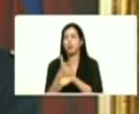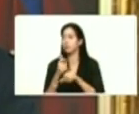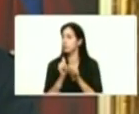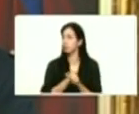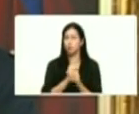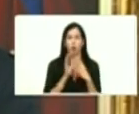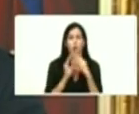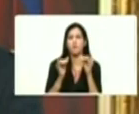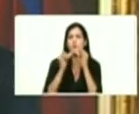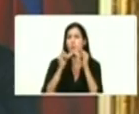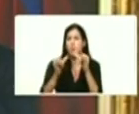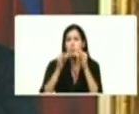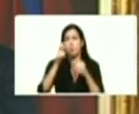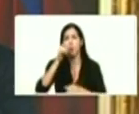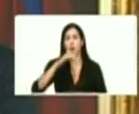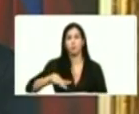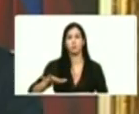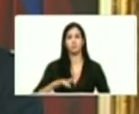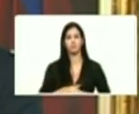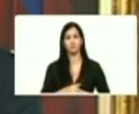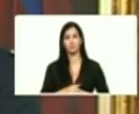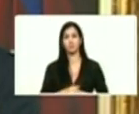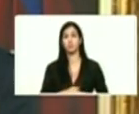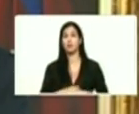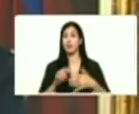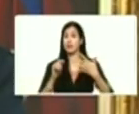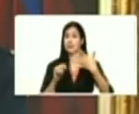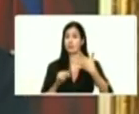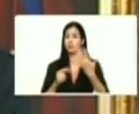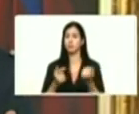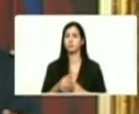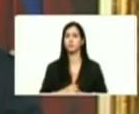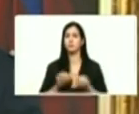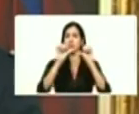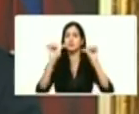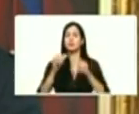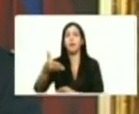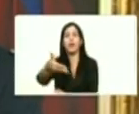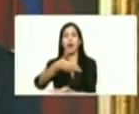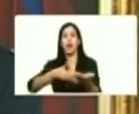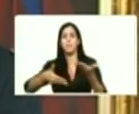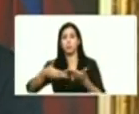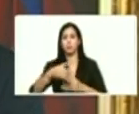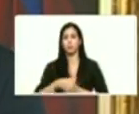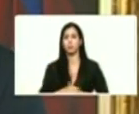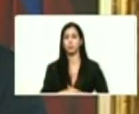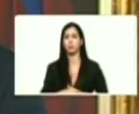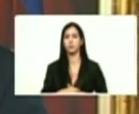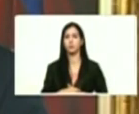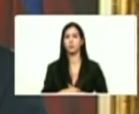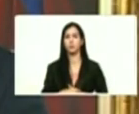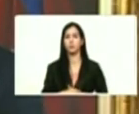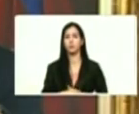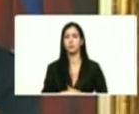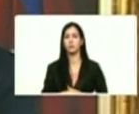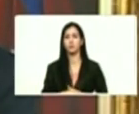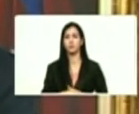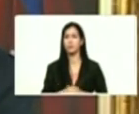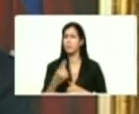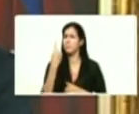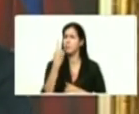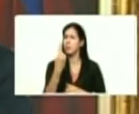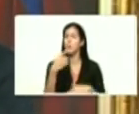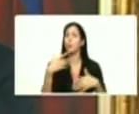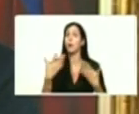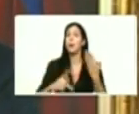informando a nuestro pueblo y en quinto lugar el sistema de cambio ¿verdad? en primer